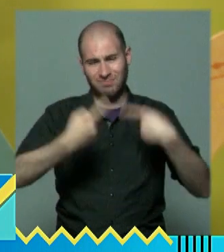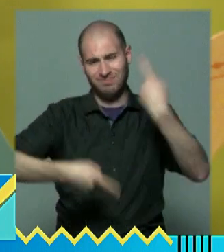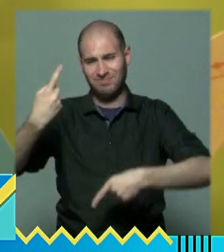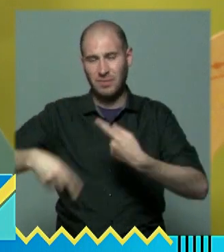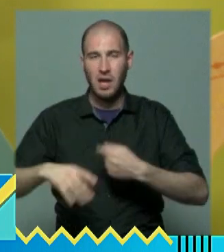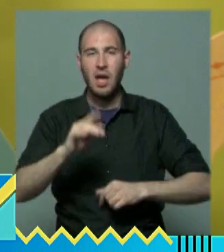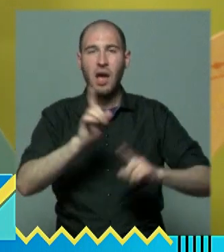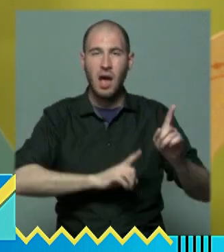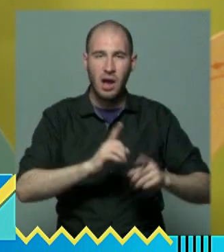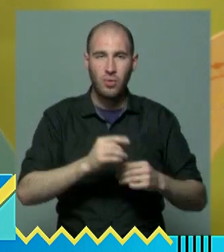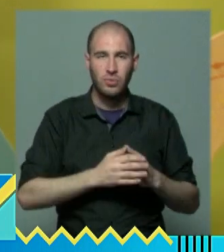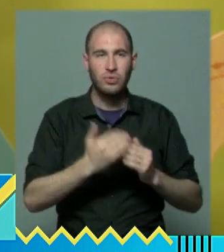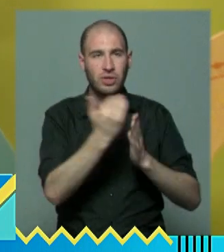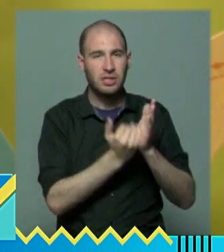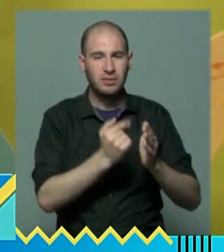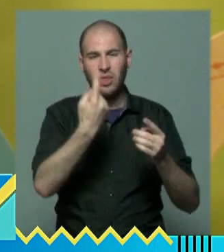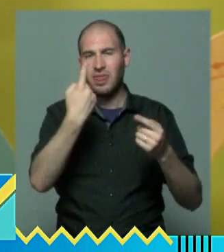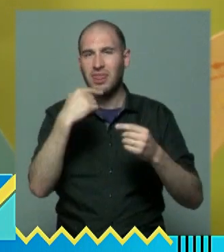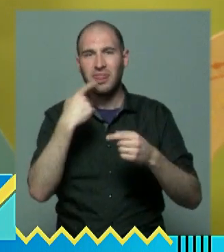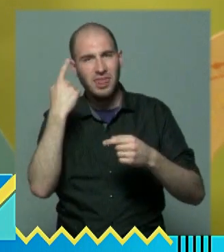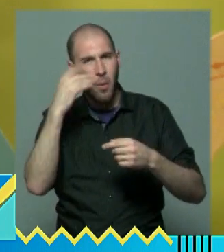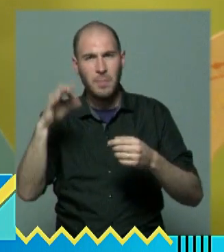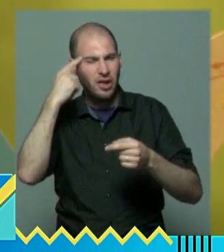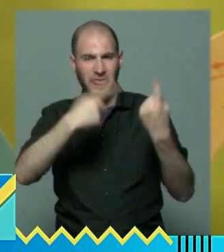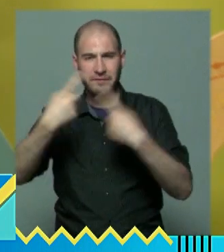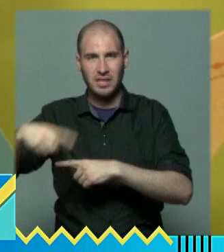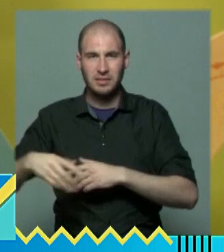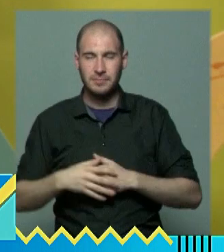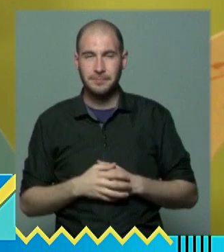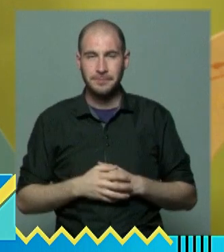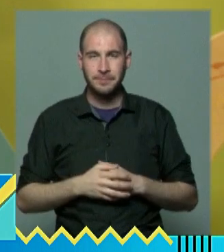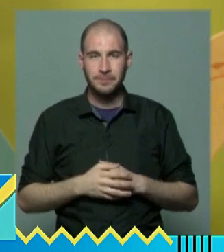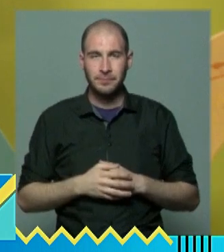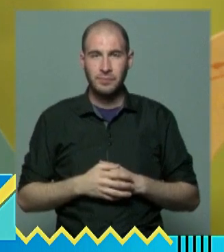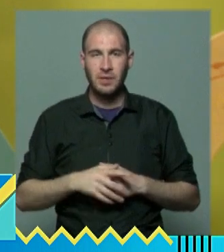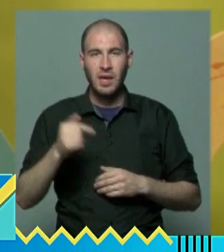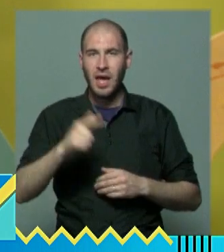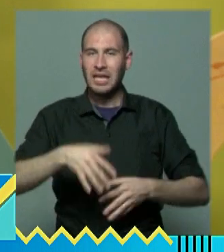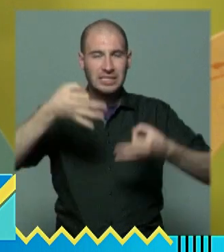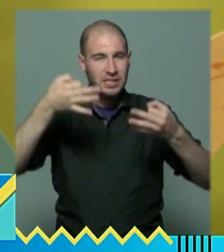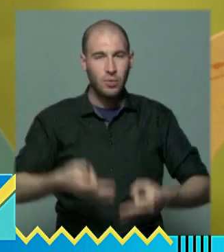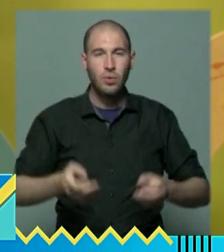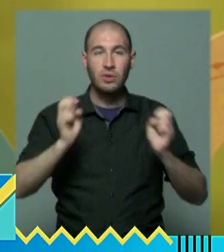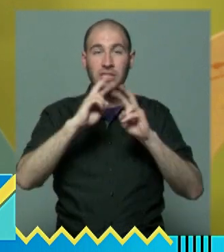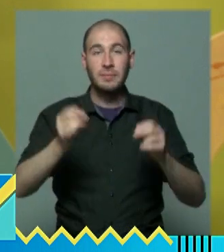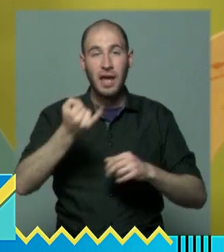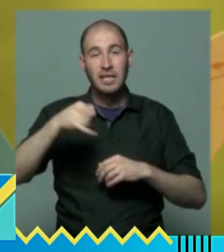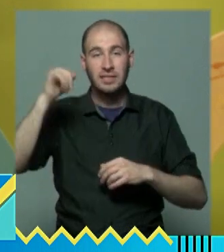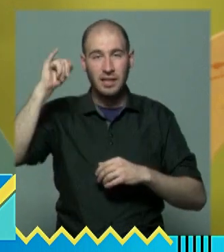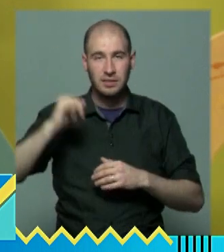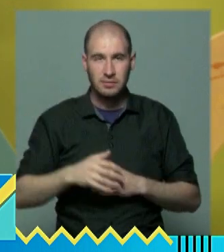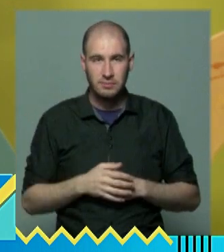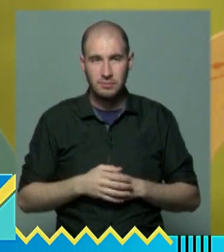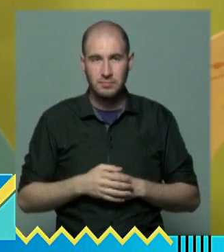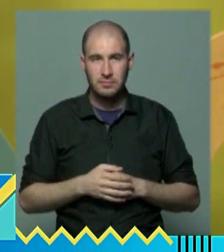disperso. Algunos jueces tenían un criterio, otros otro. Se le da un poco de certeza al tema de los intereses.